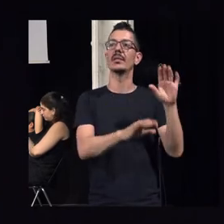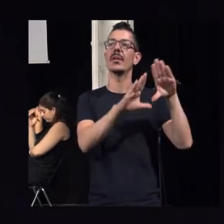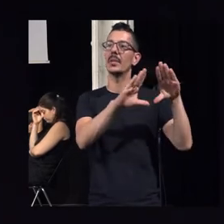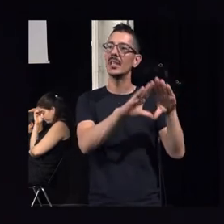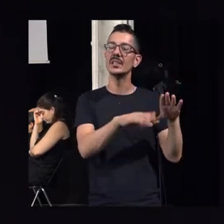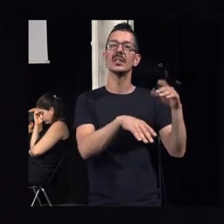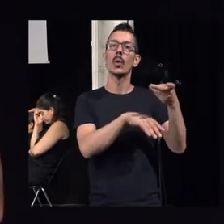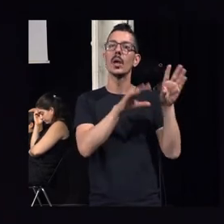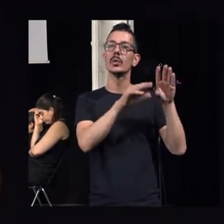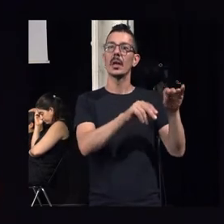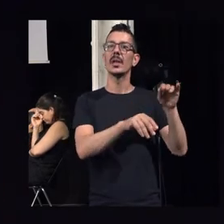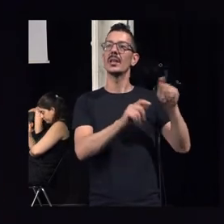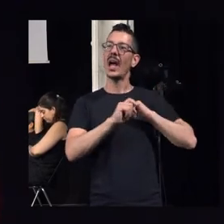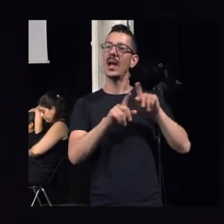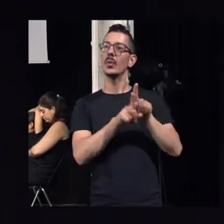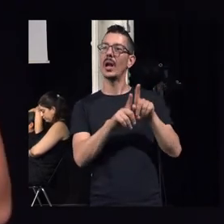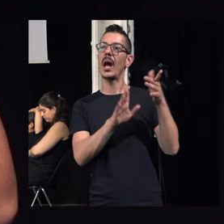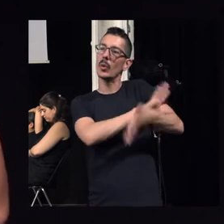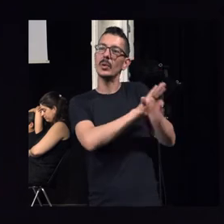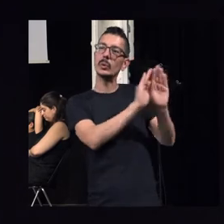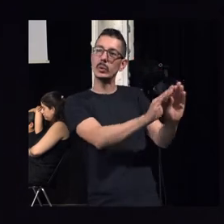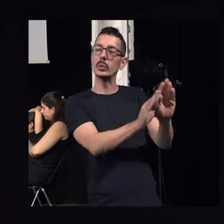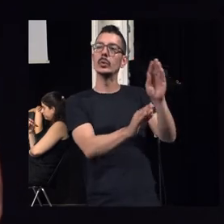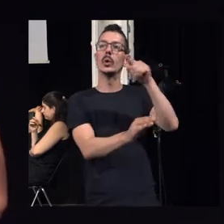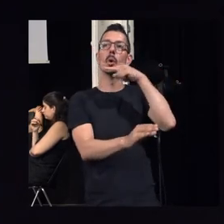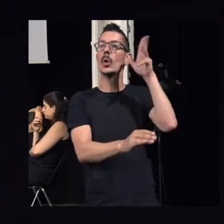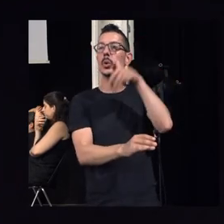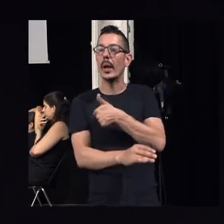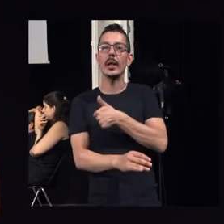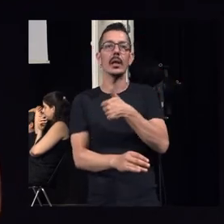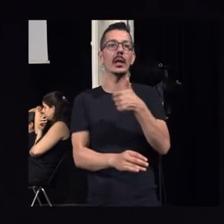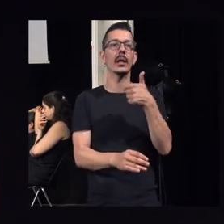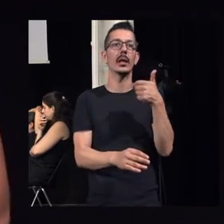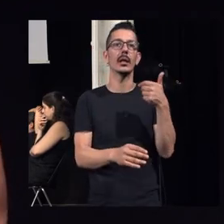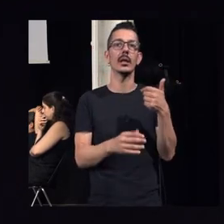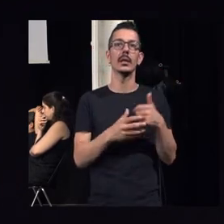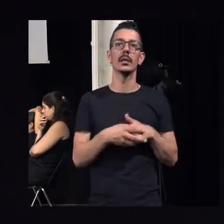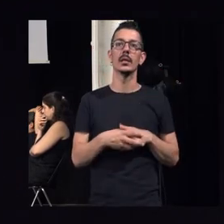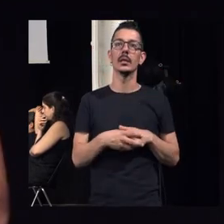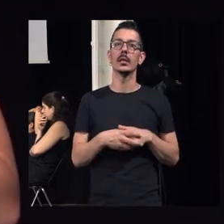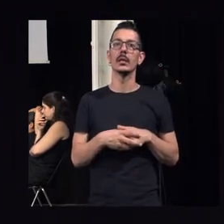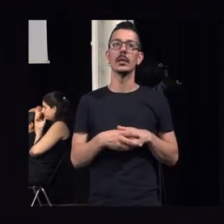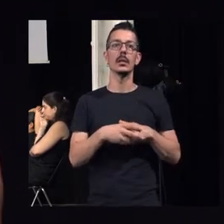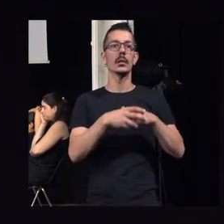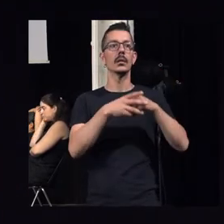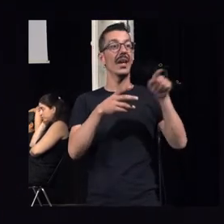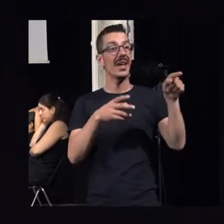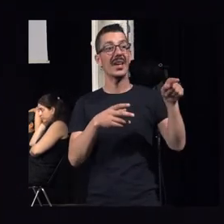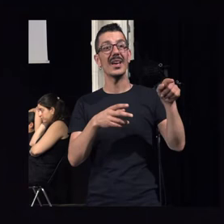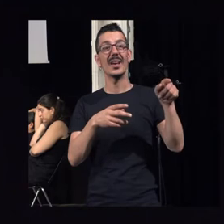de que tenemos que dejar el trabajo, que es algo que no debemos hacer, lo debemos abandonar. O sea, el